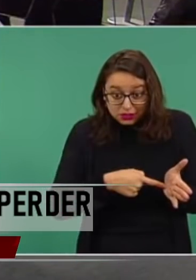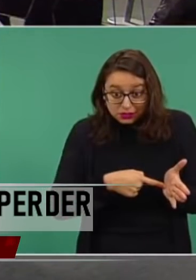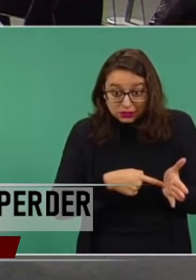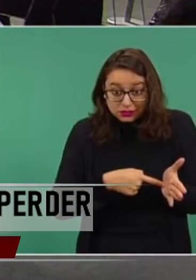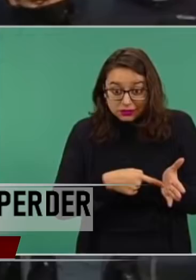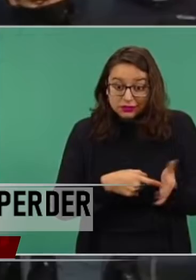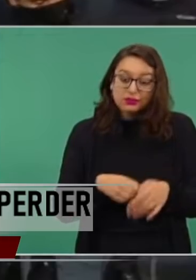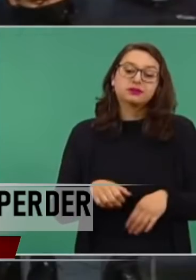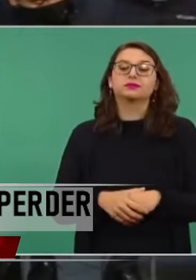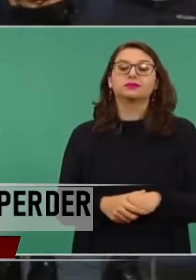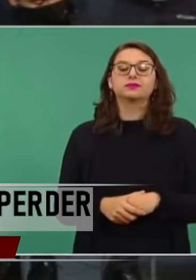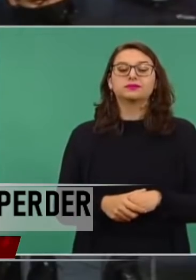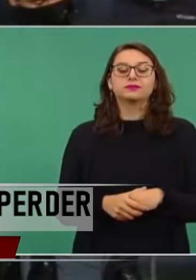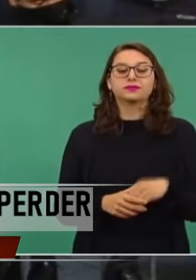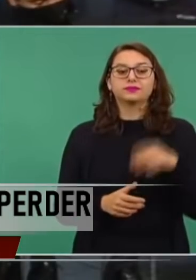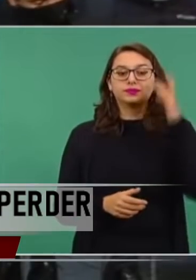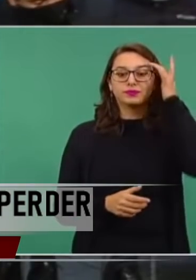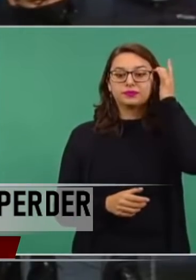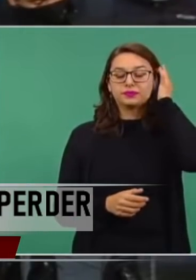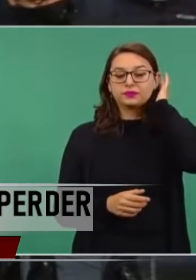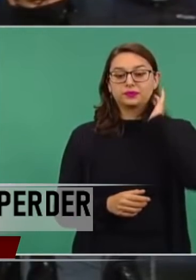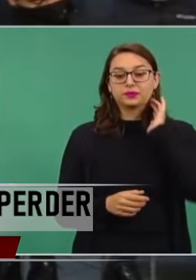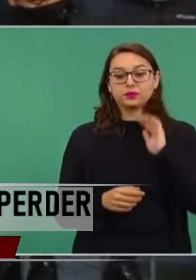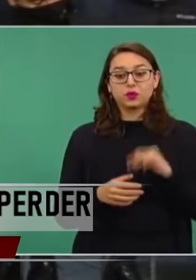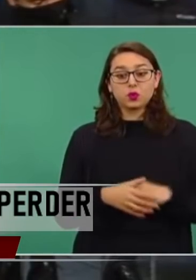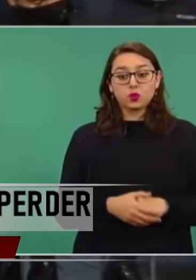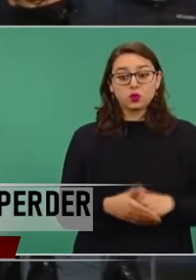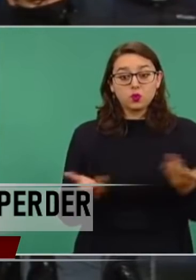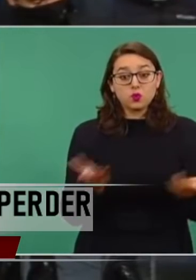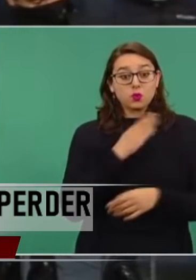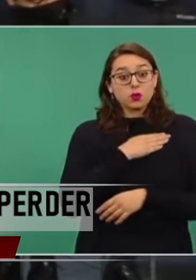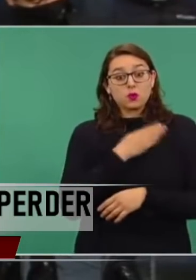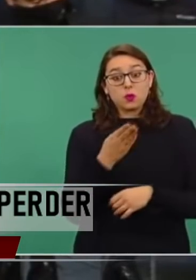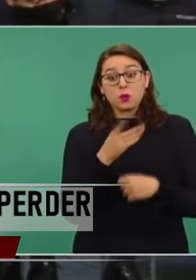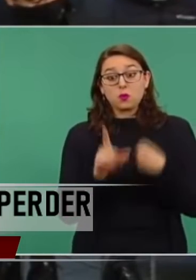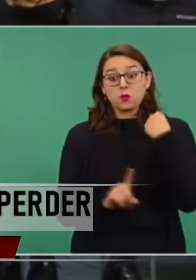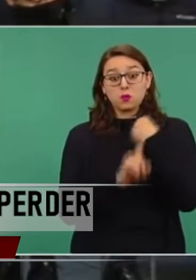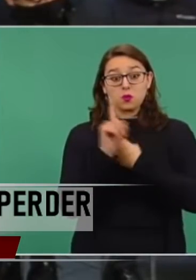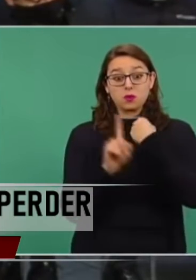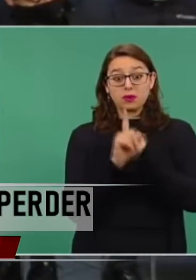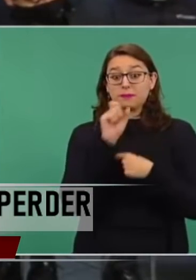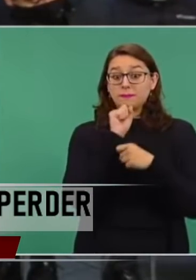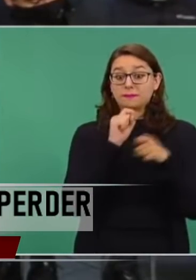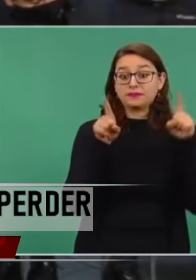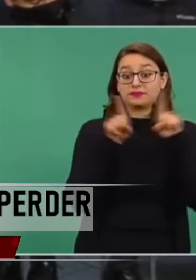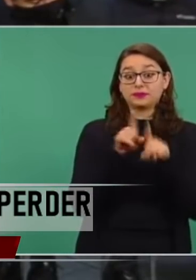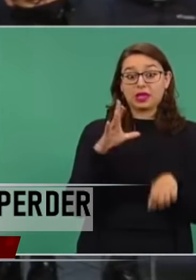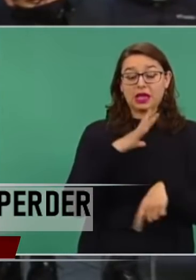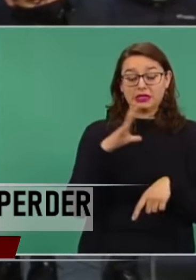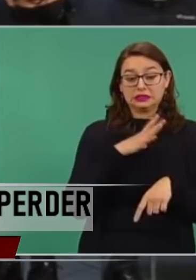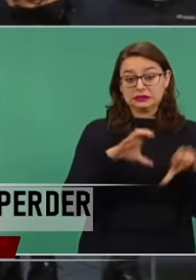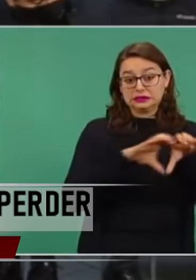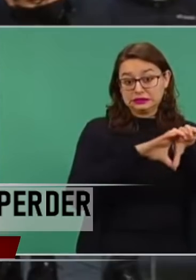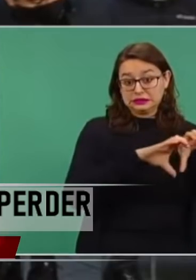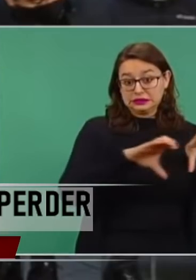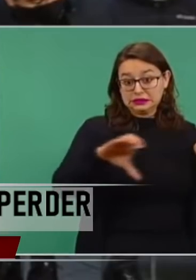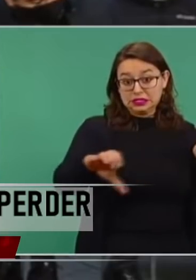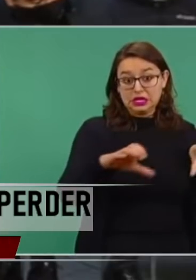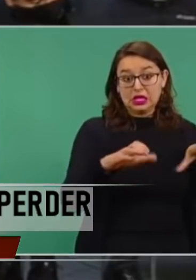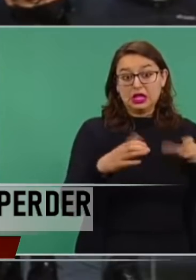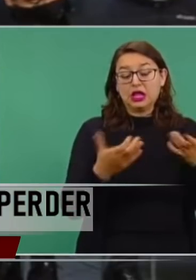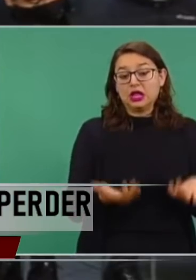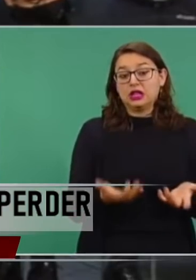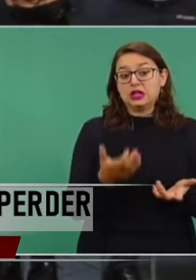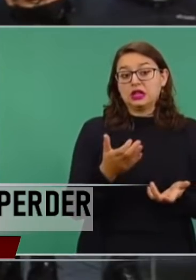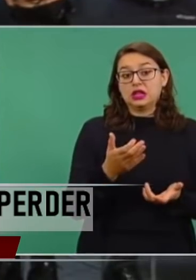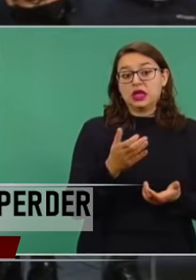gran parte del problema se debió a que se puso en funcionamiento el túnel emisor oriente es una obra que usted inauguró